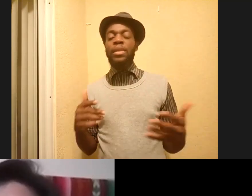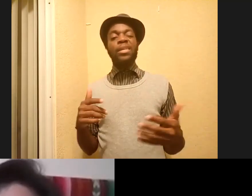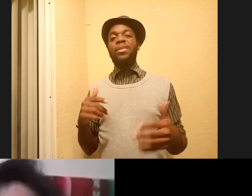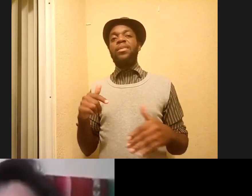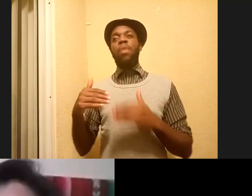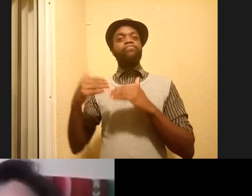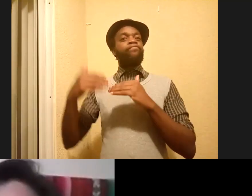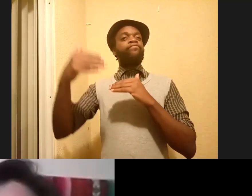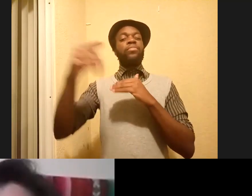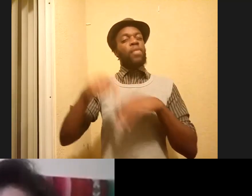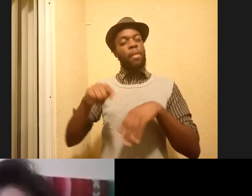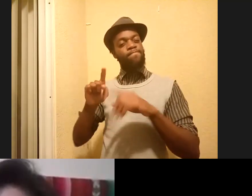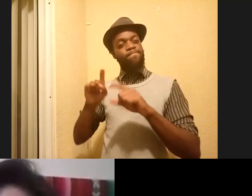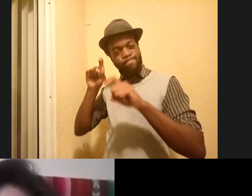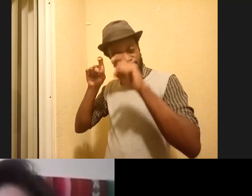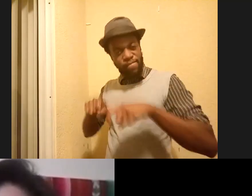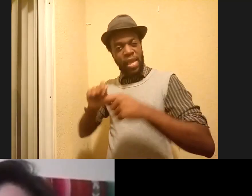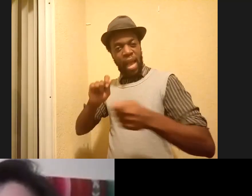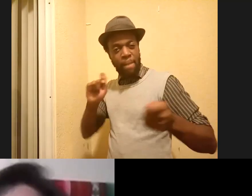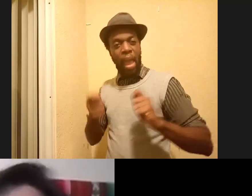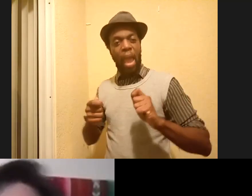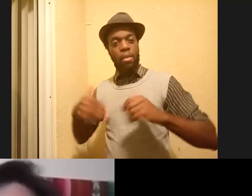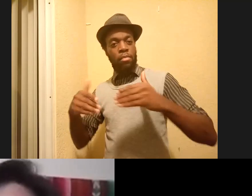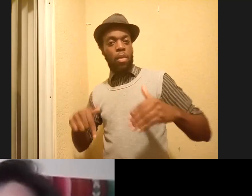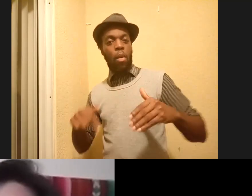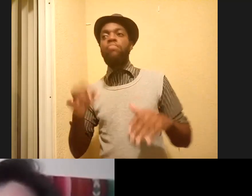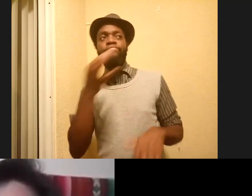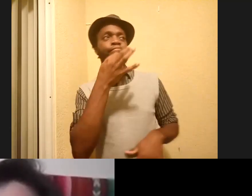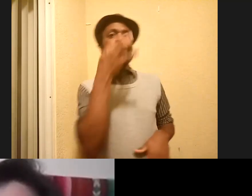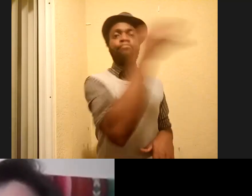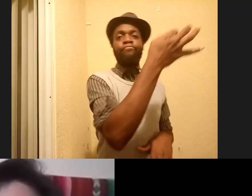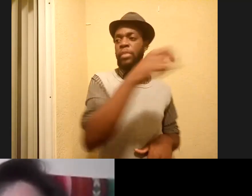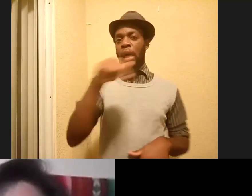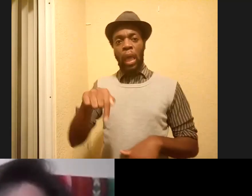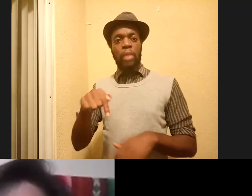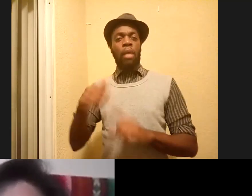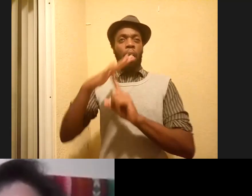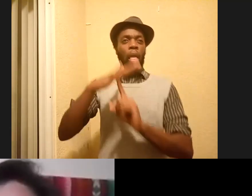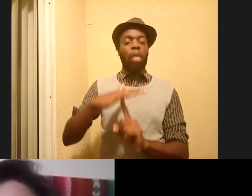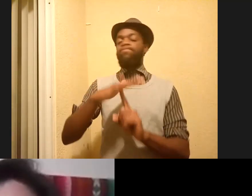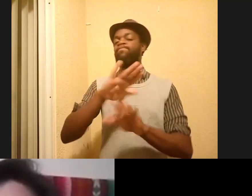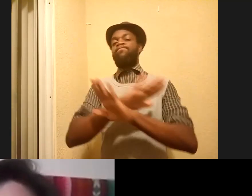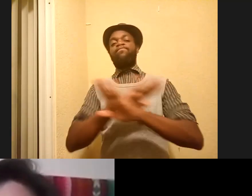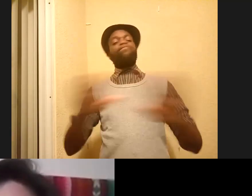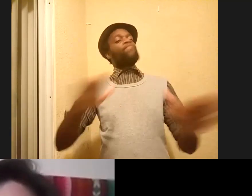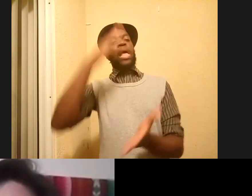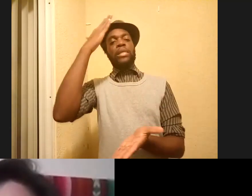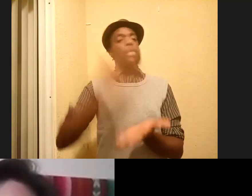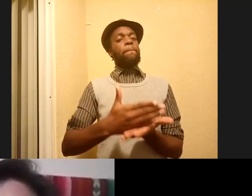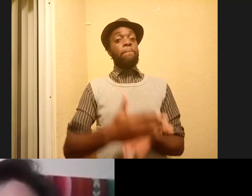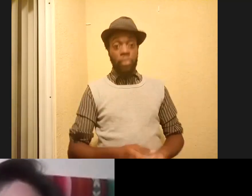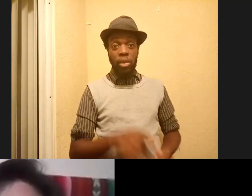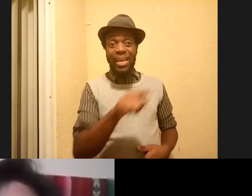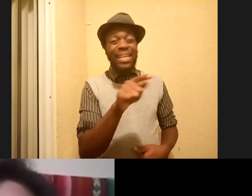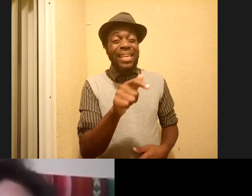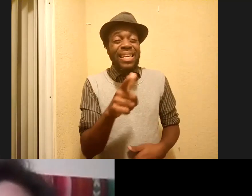esta información hacia las denuncias. Entonces, es muy importante que nosotros sepamos que estos derechos